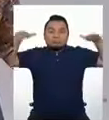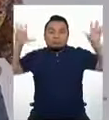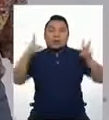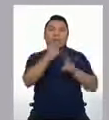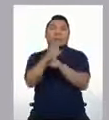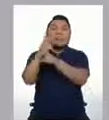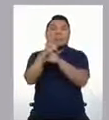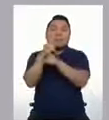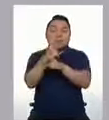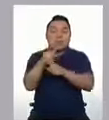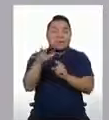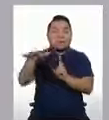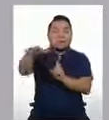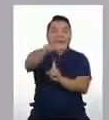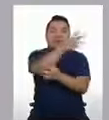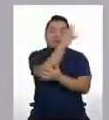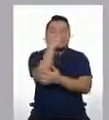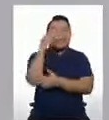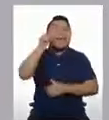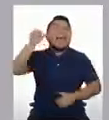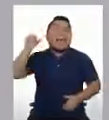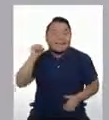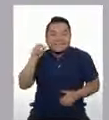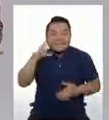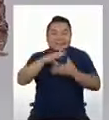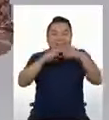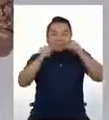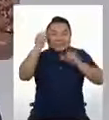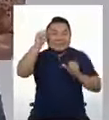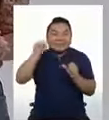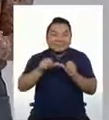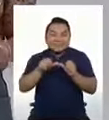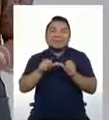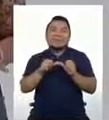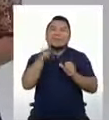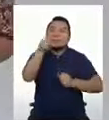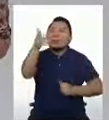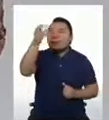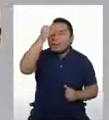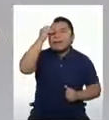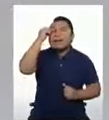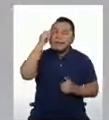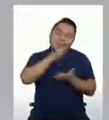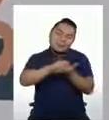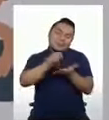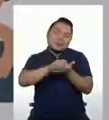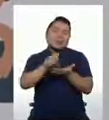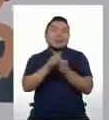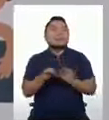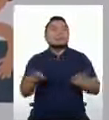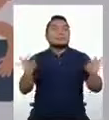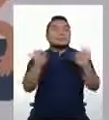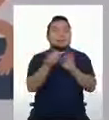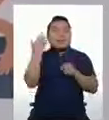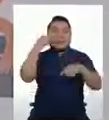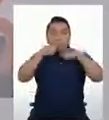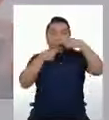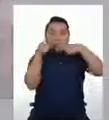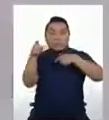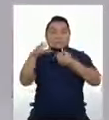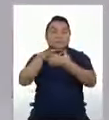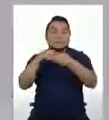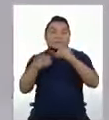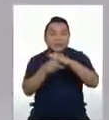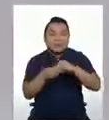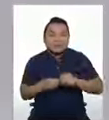escuchamos ayer. Y estoy más que segura de que recordaste y anotaste la información más importante después de que te contaron esta